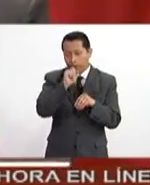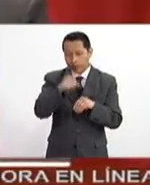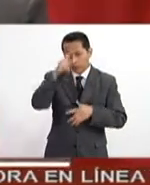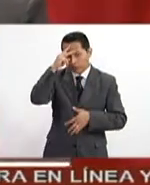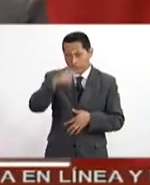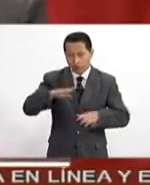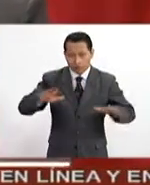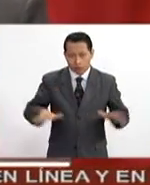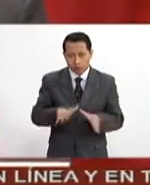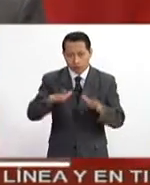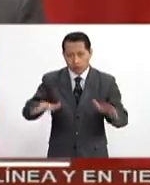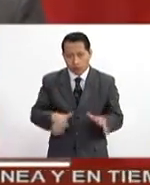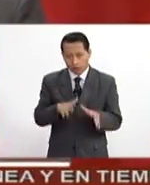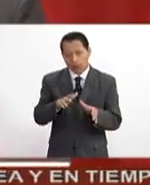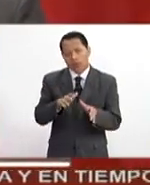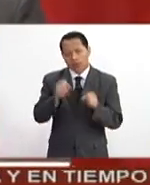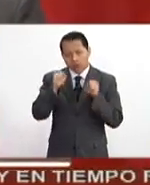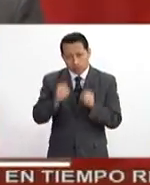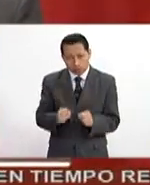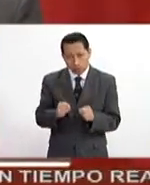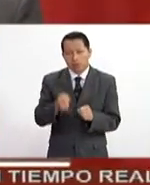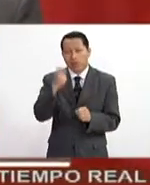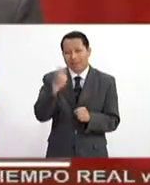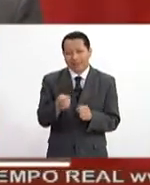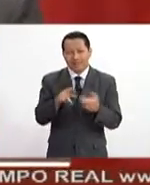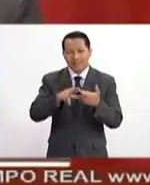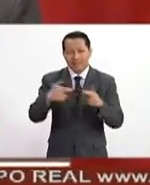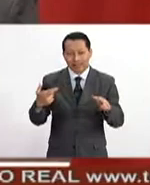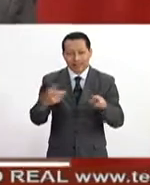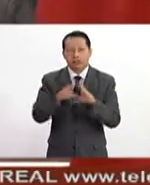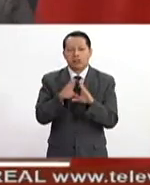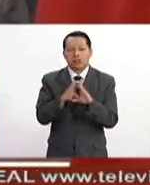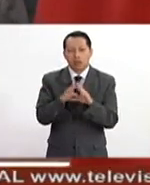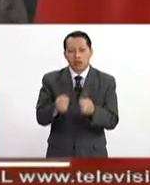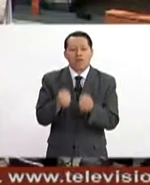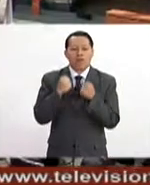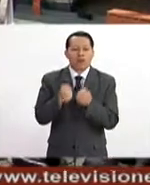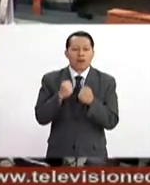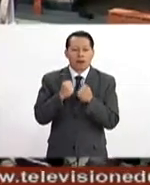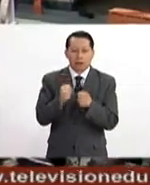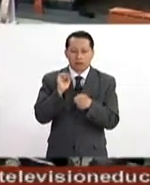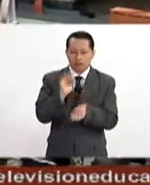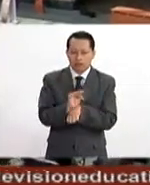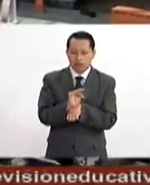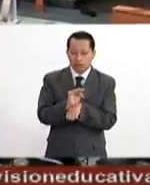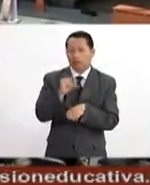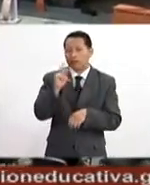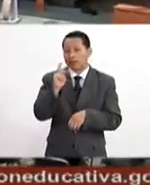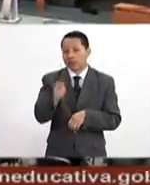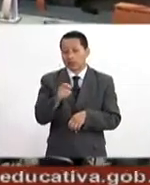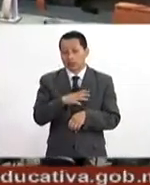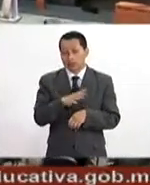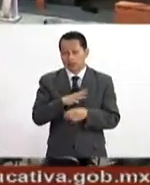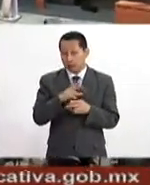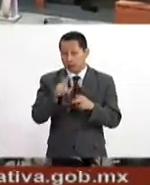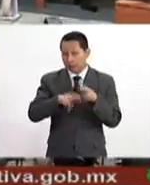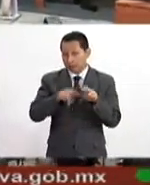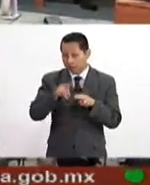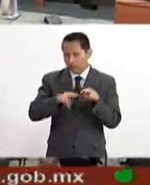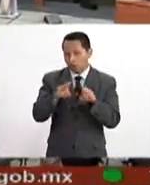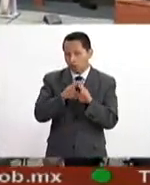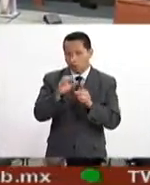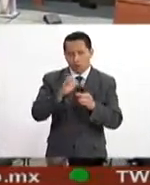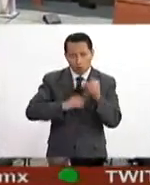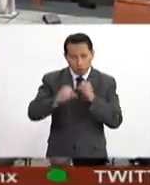México ha impulsado, sin duda, esta relación tiene un enorme potencial. Y los niveles de intercambio